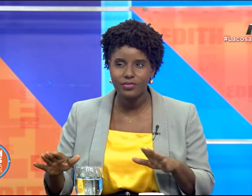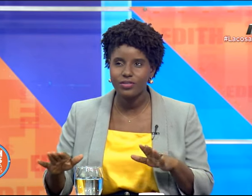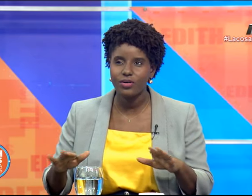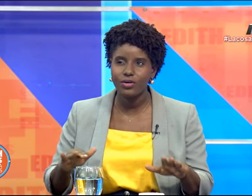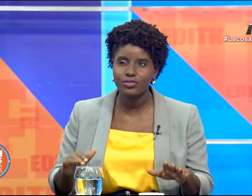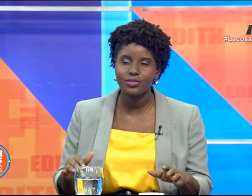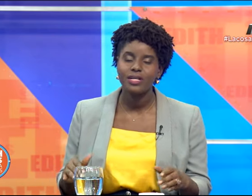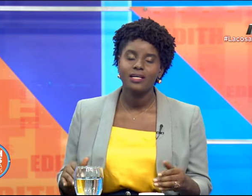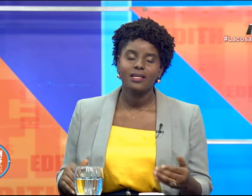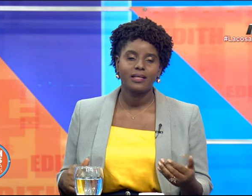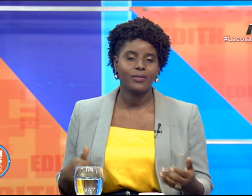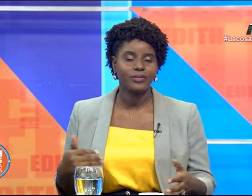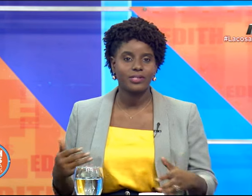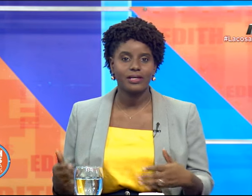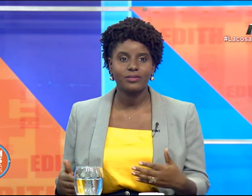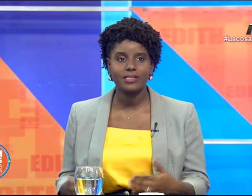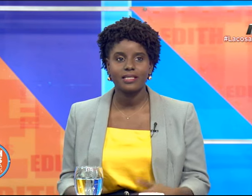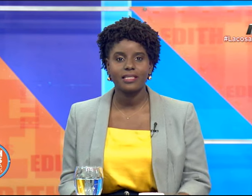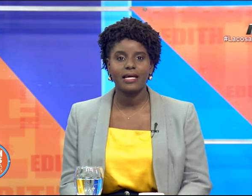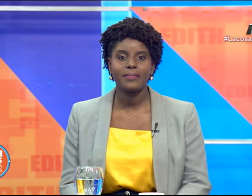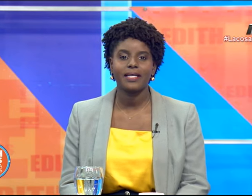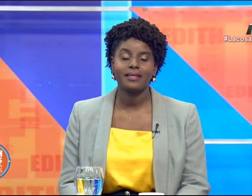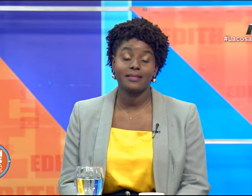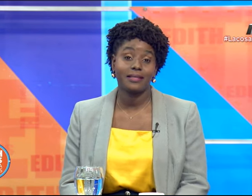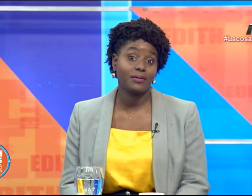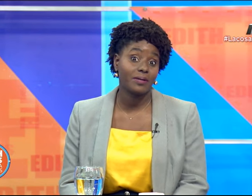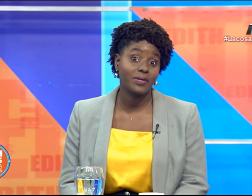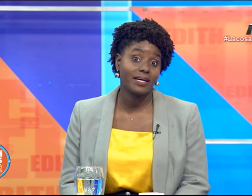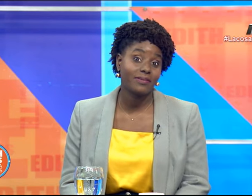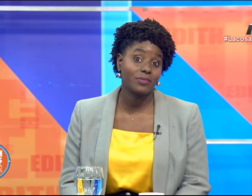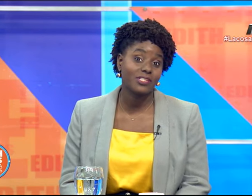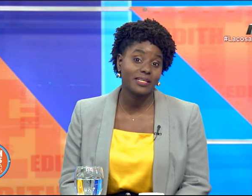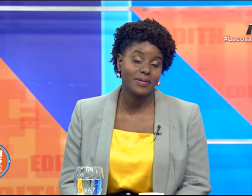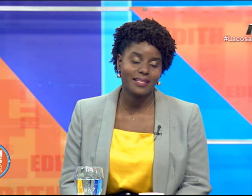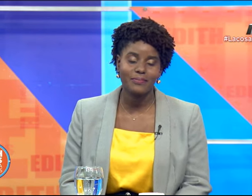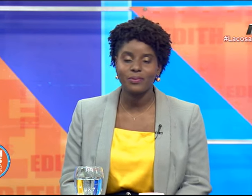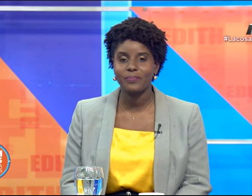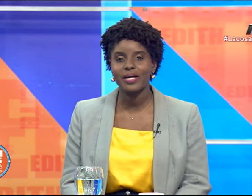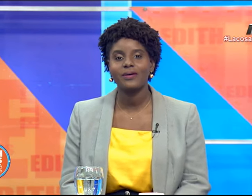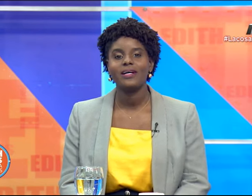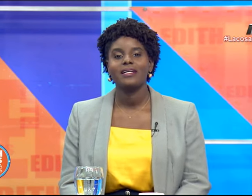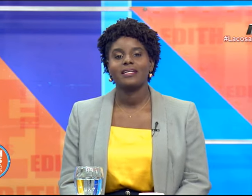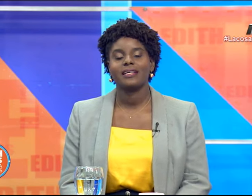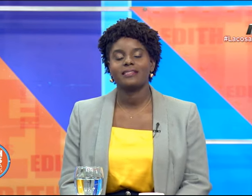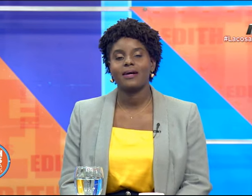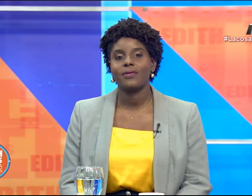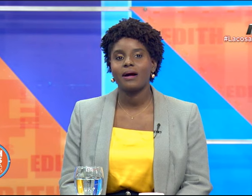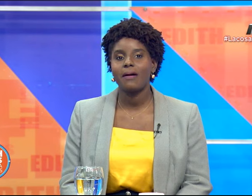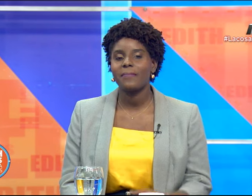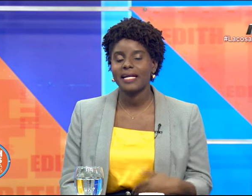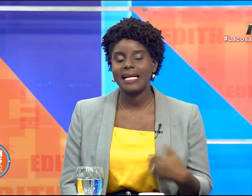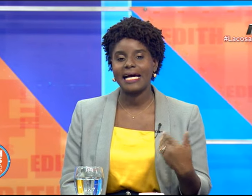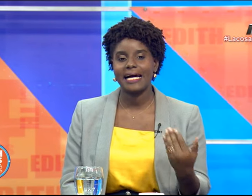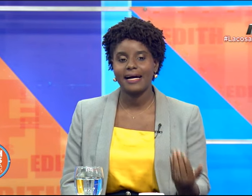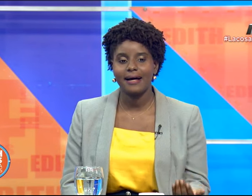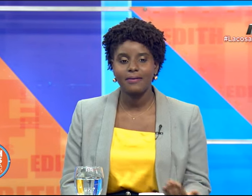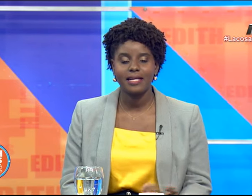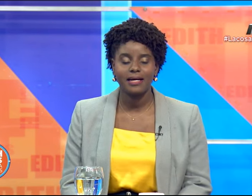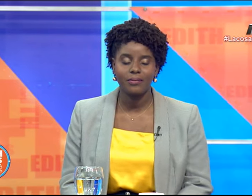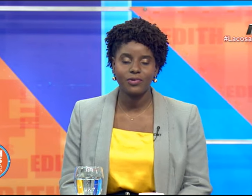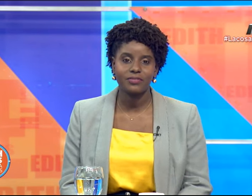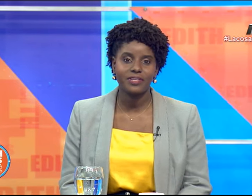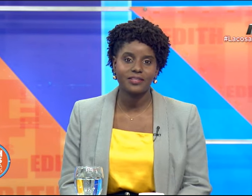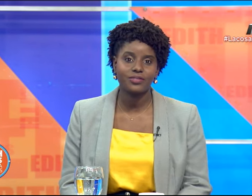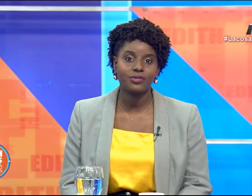2019, 18, cuando estaba todo ese tema, y recordamos la famosa llamada de Pompeo, que se abocaban para